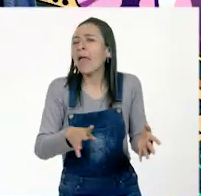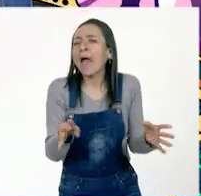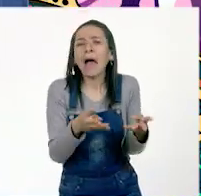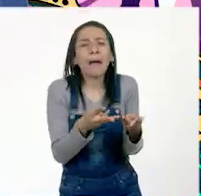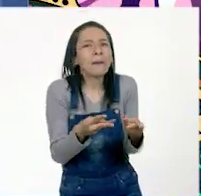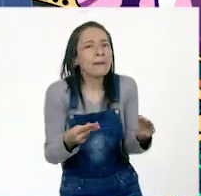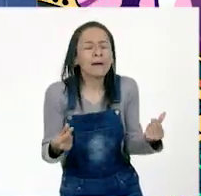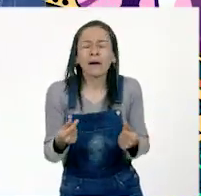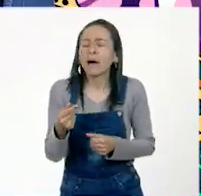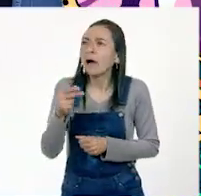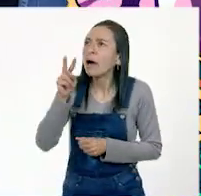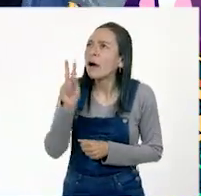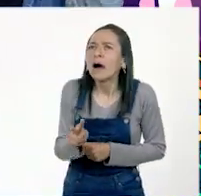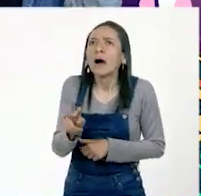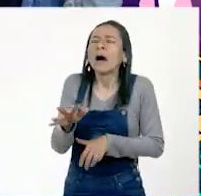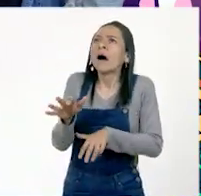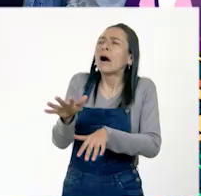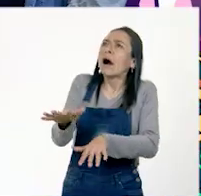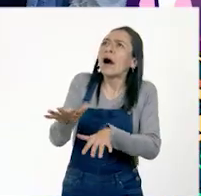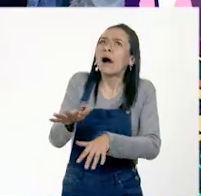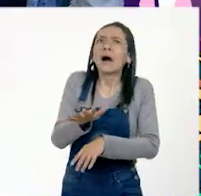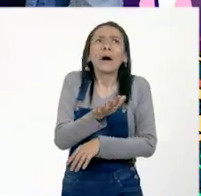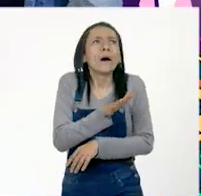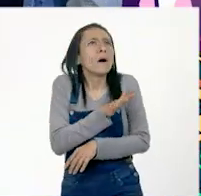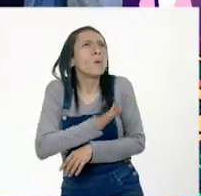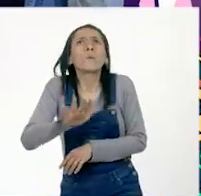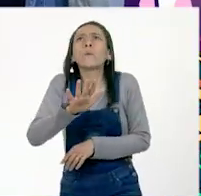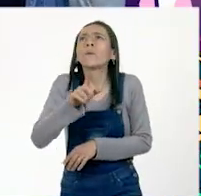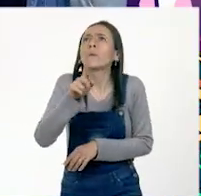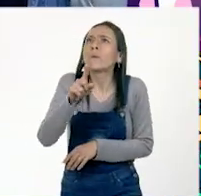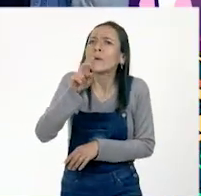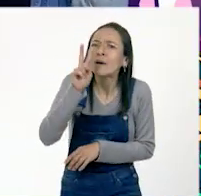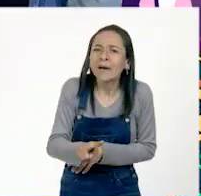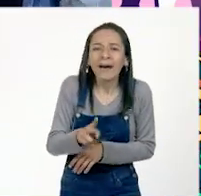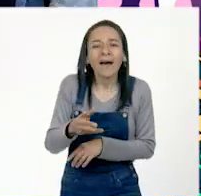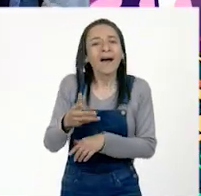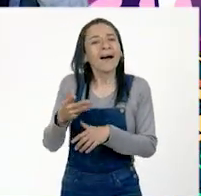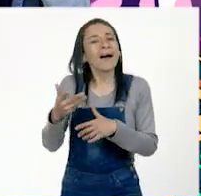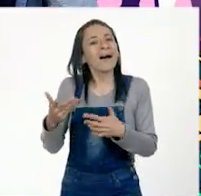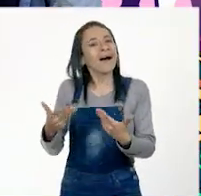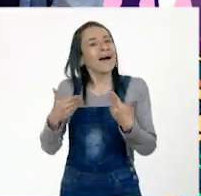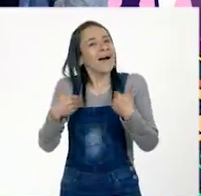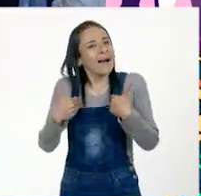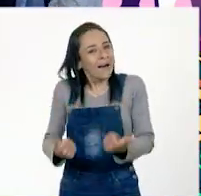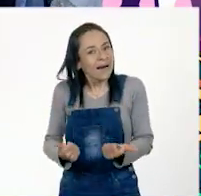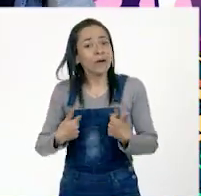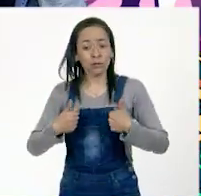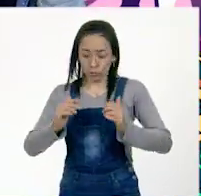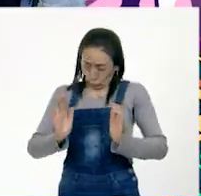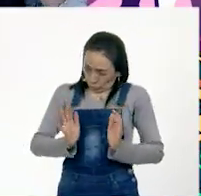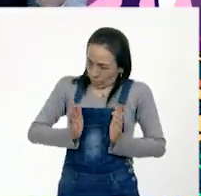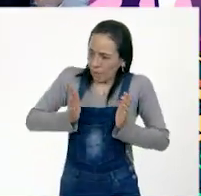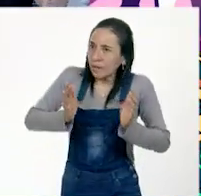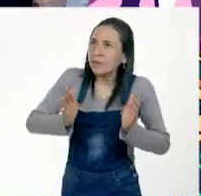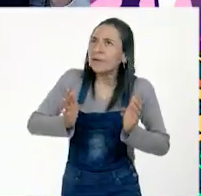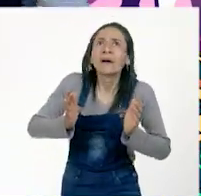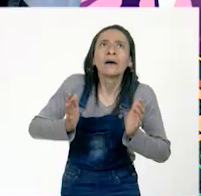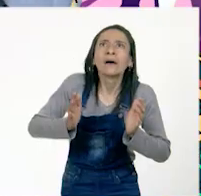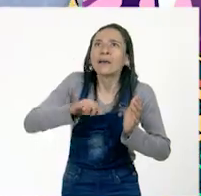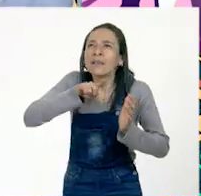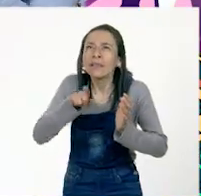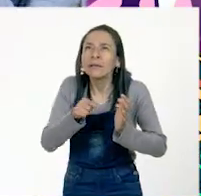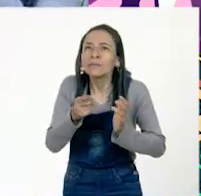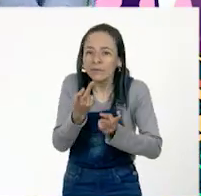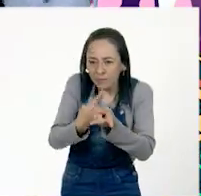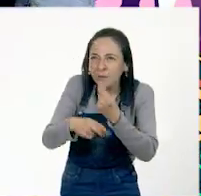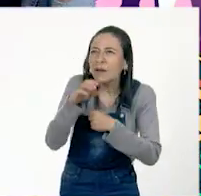increíble! ¡Es fascinante! ¡Oh! Ah, la sorpresa despierta mi curiosidad y me hace poner mucha atención